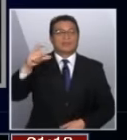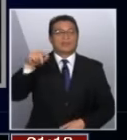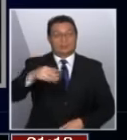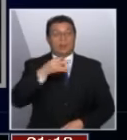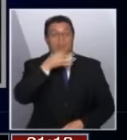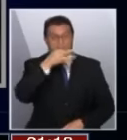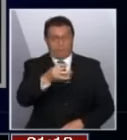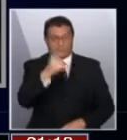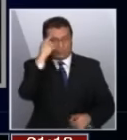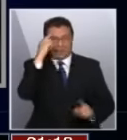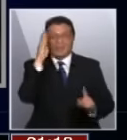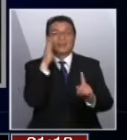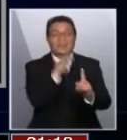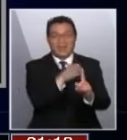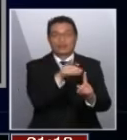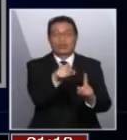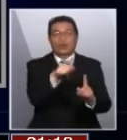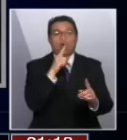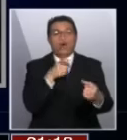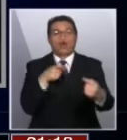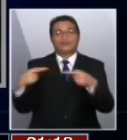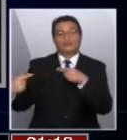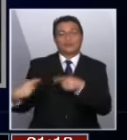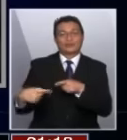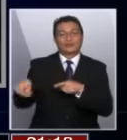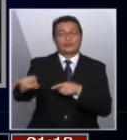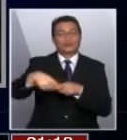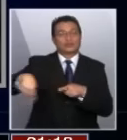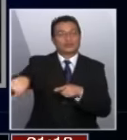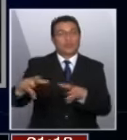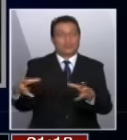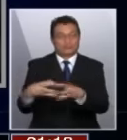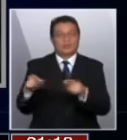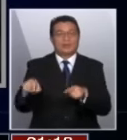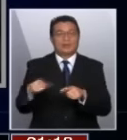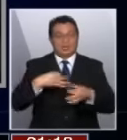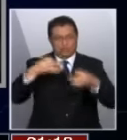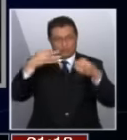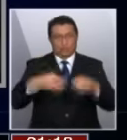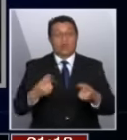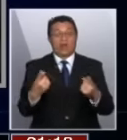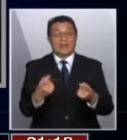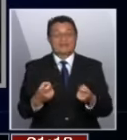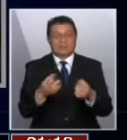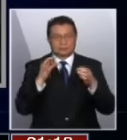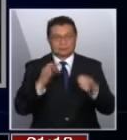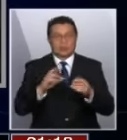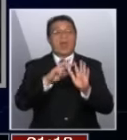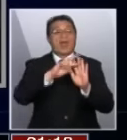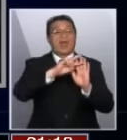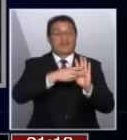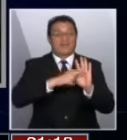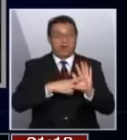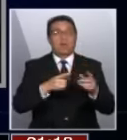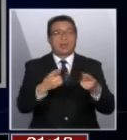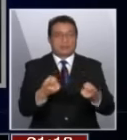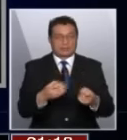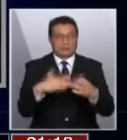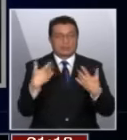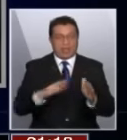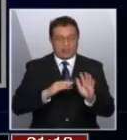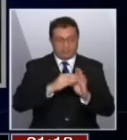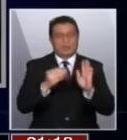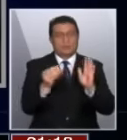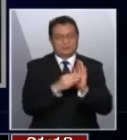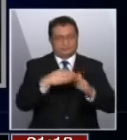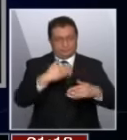emplazamiento directo hacia la oposición en general aseguraba que era necesario garantizar las reformas ya avanzadas